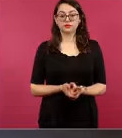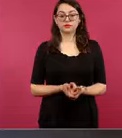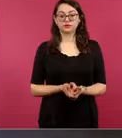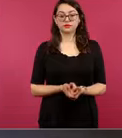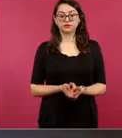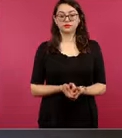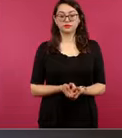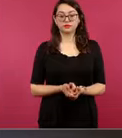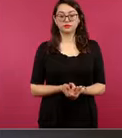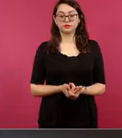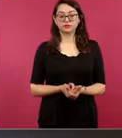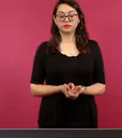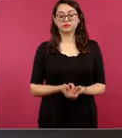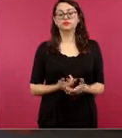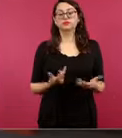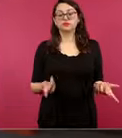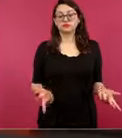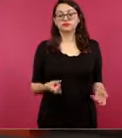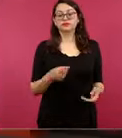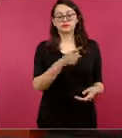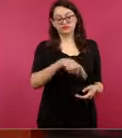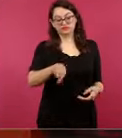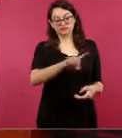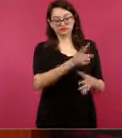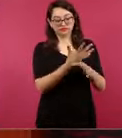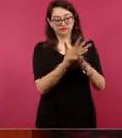¿R qué? Retweet.